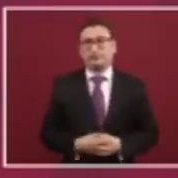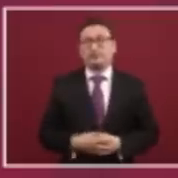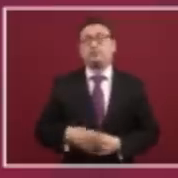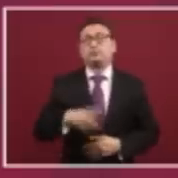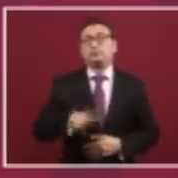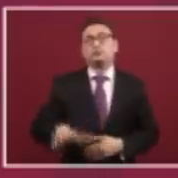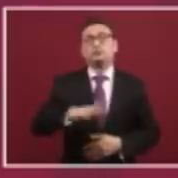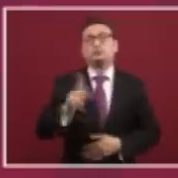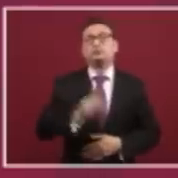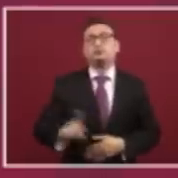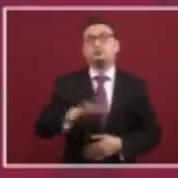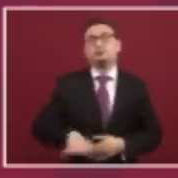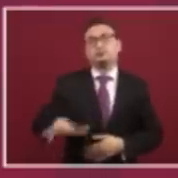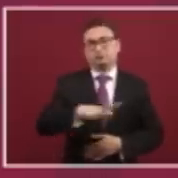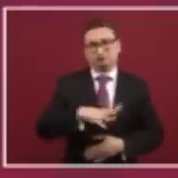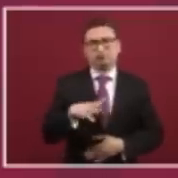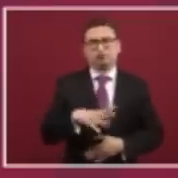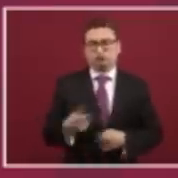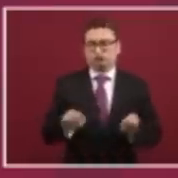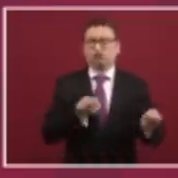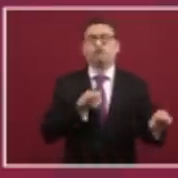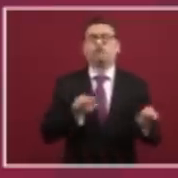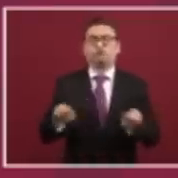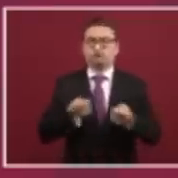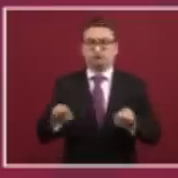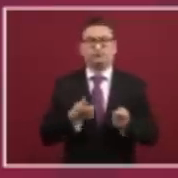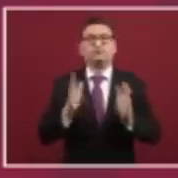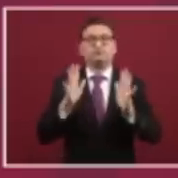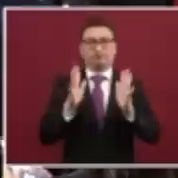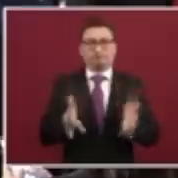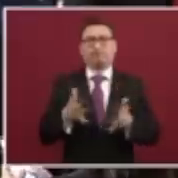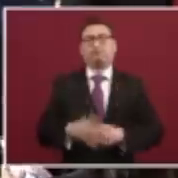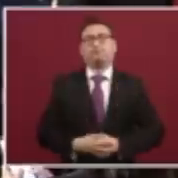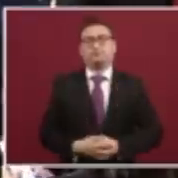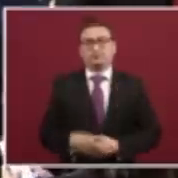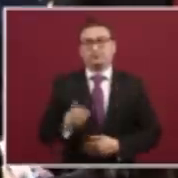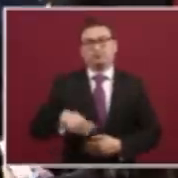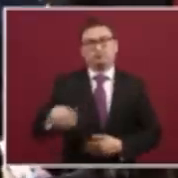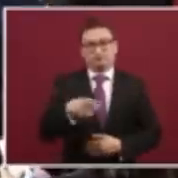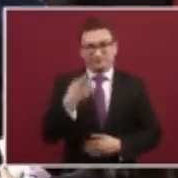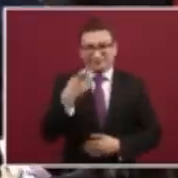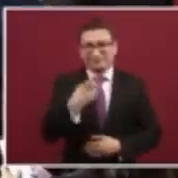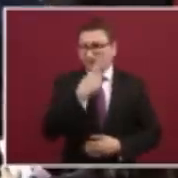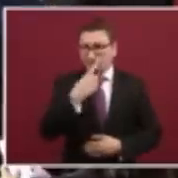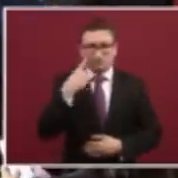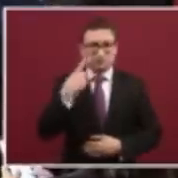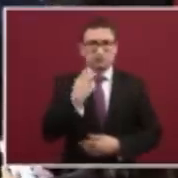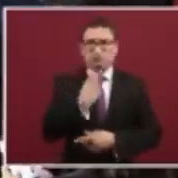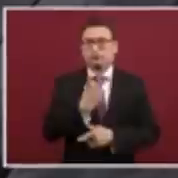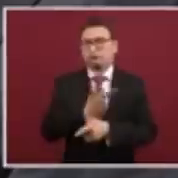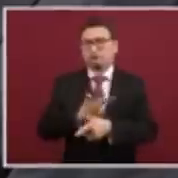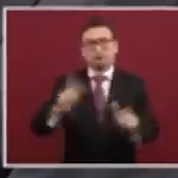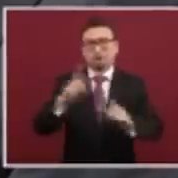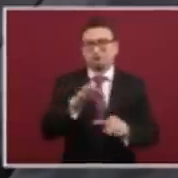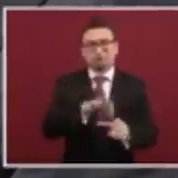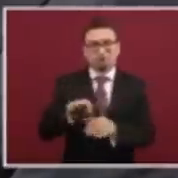ahora las riendas del poder en sus manos. Esa es la democracia.